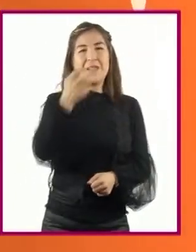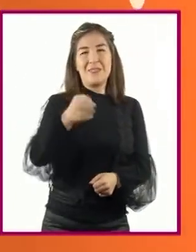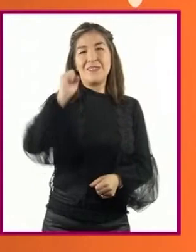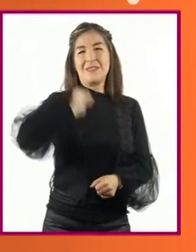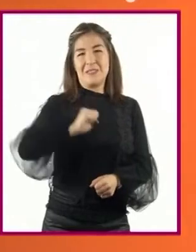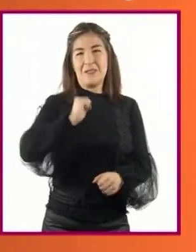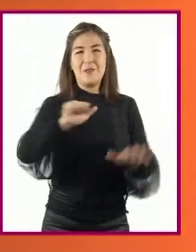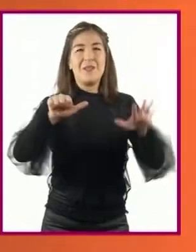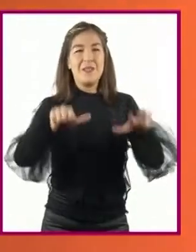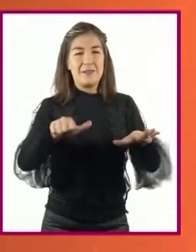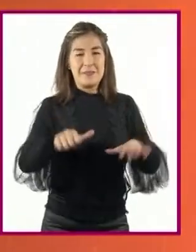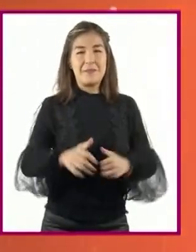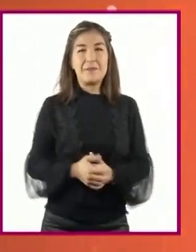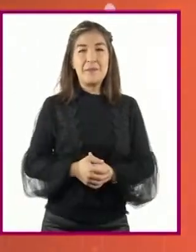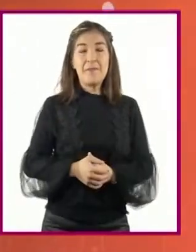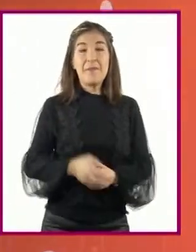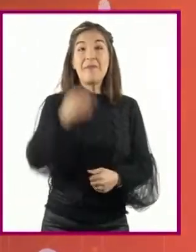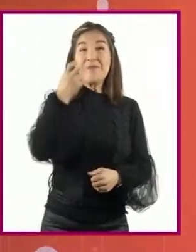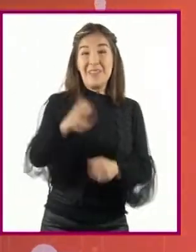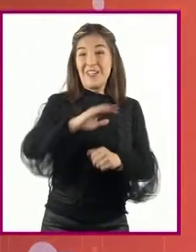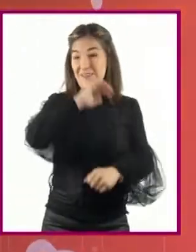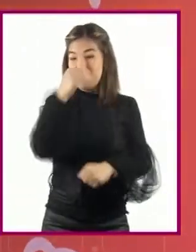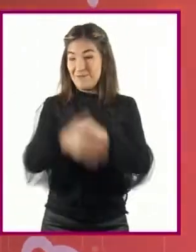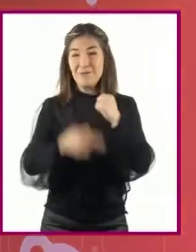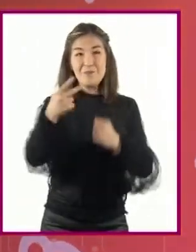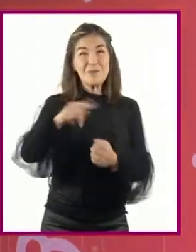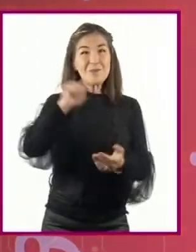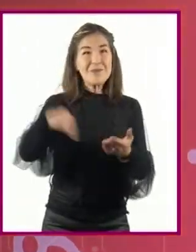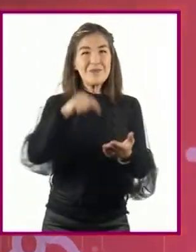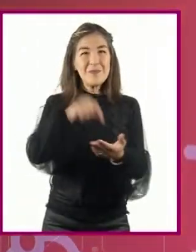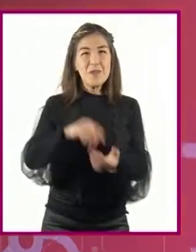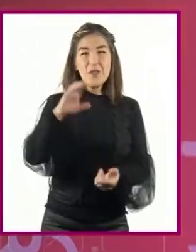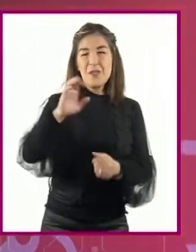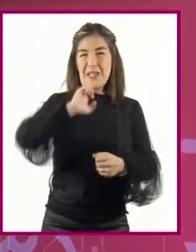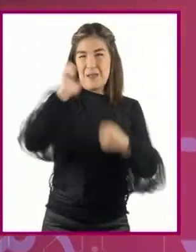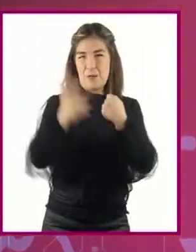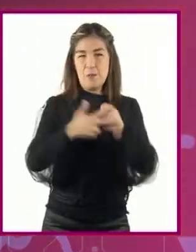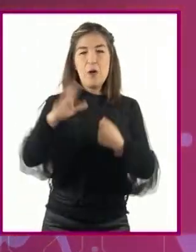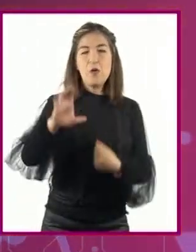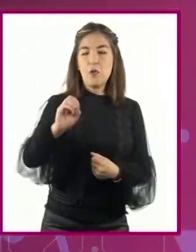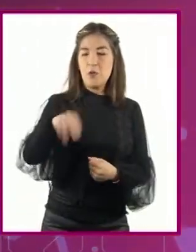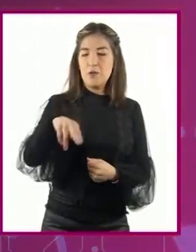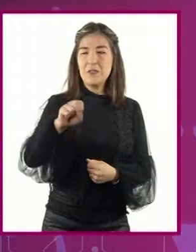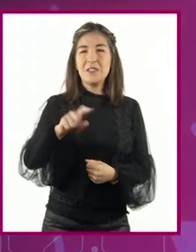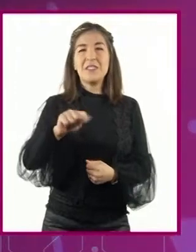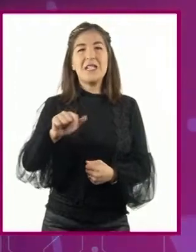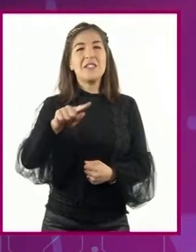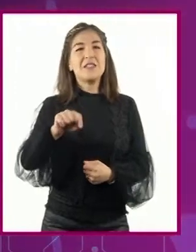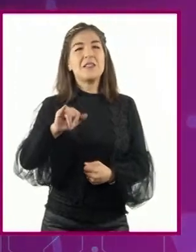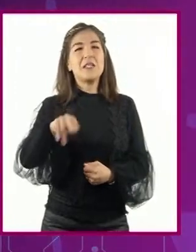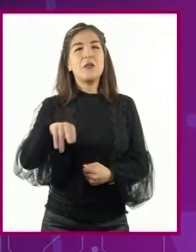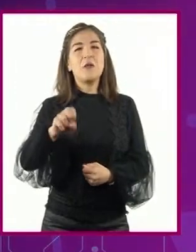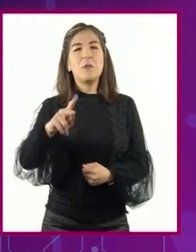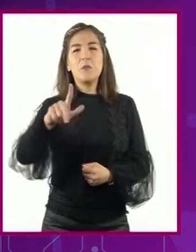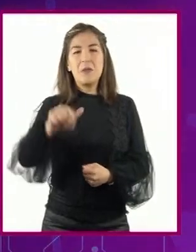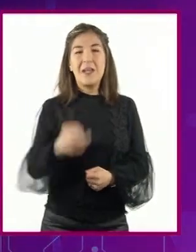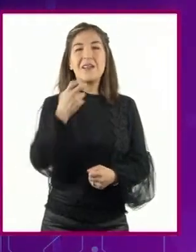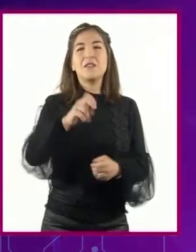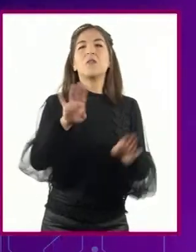XVI. La caída de Constantinopla cortó el flujo comercial terrestre que había hacia